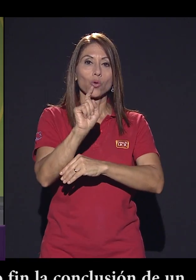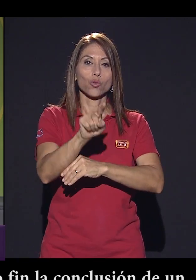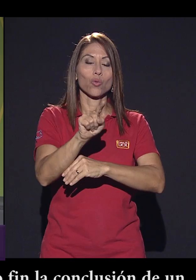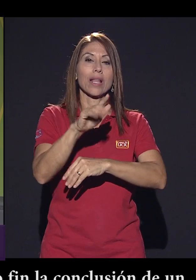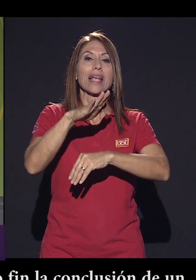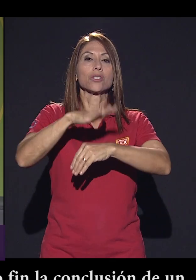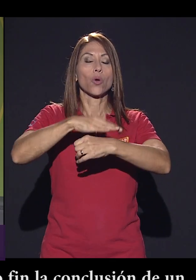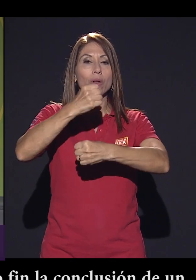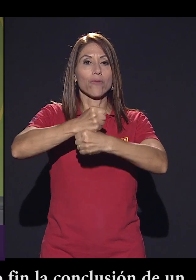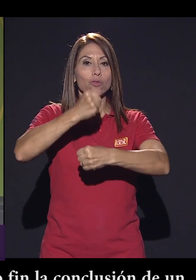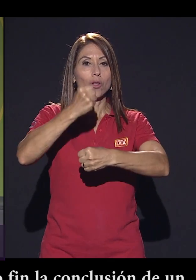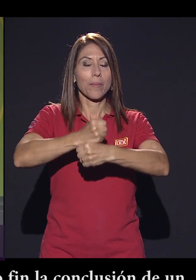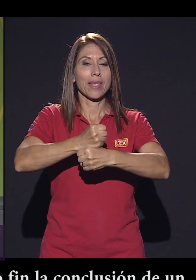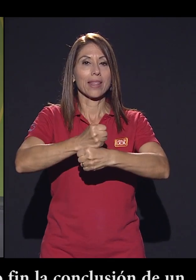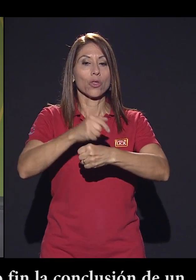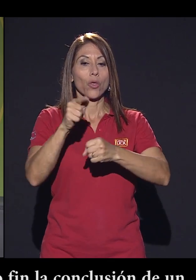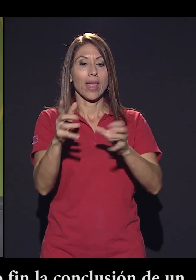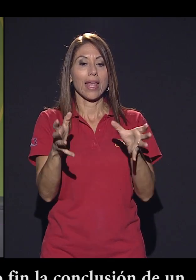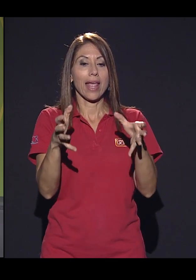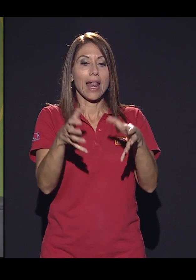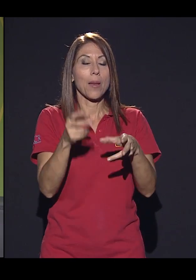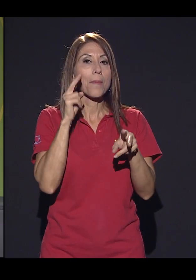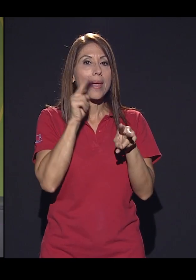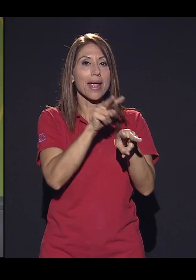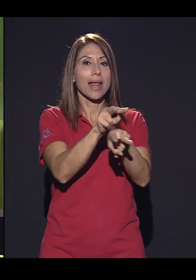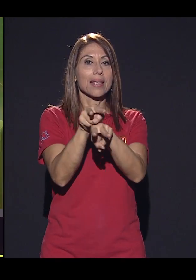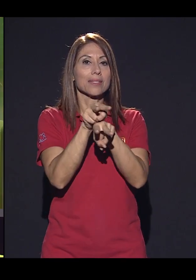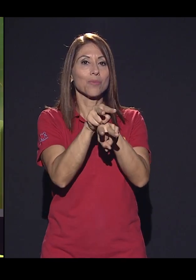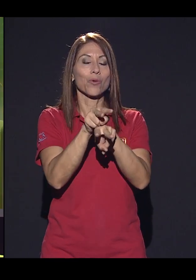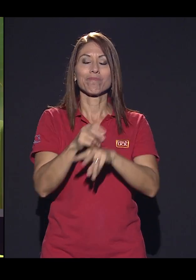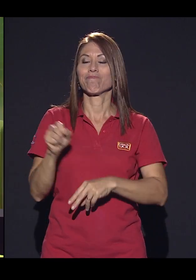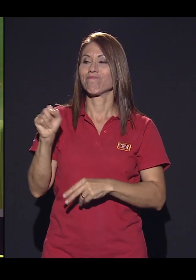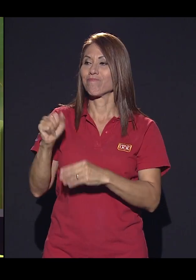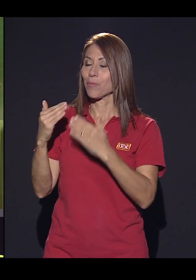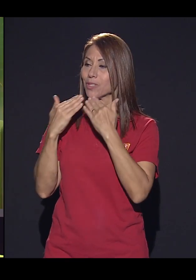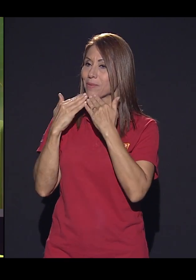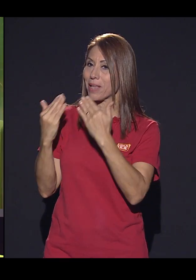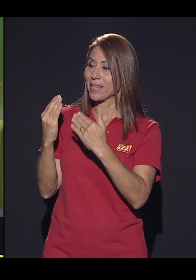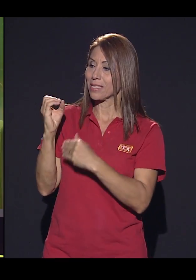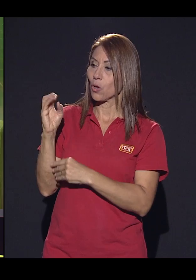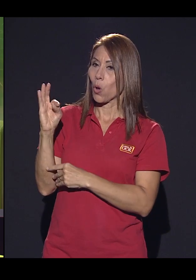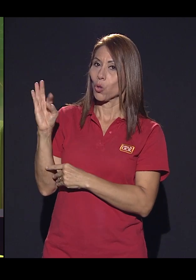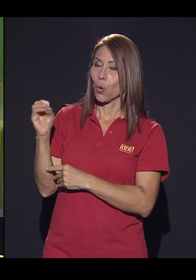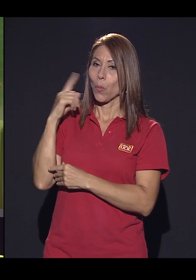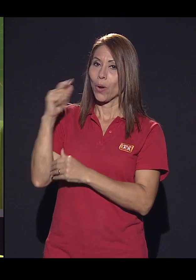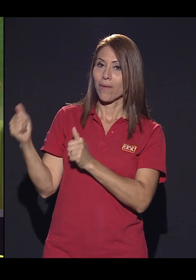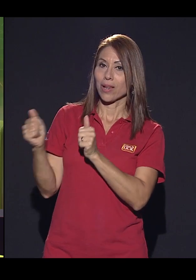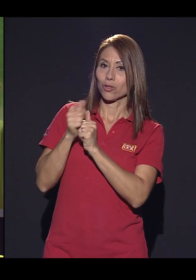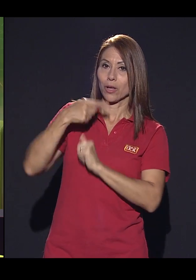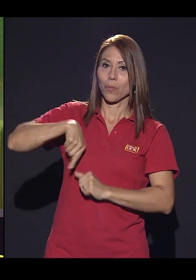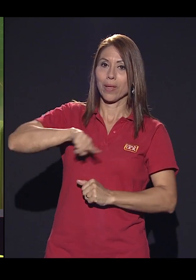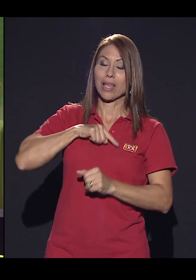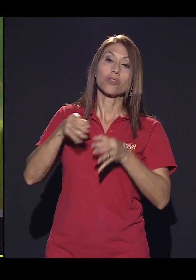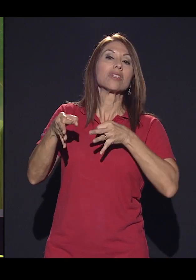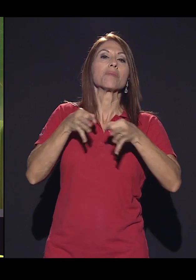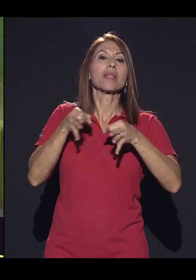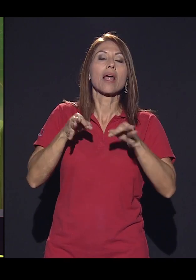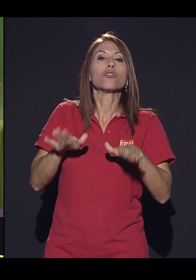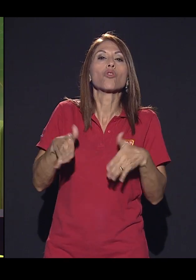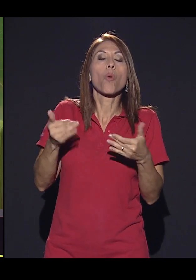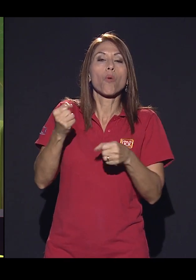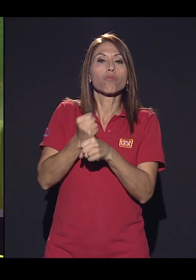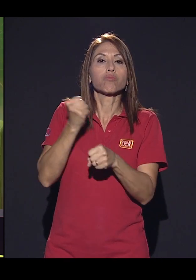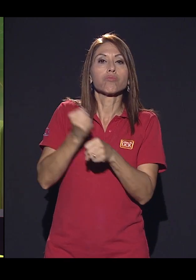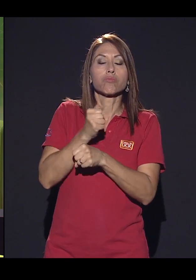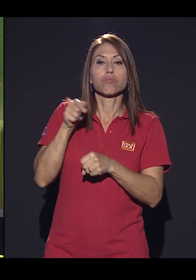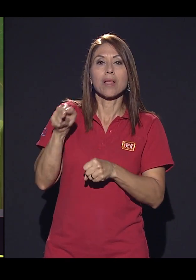sobre el funcionamiento del mecanismo. Así es, pues muchísimas gracias, don Otto, por habernos acompañado, por explicarnos cómo